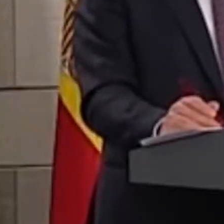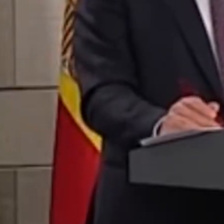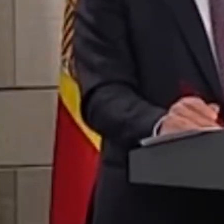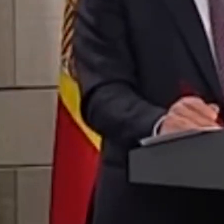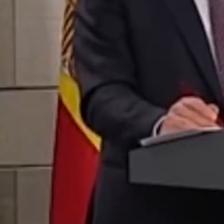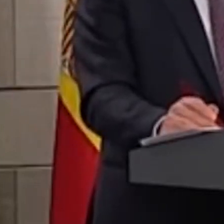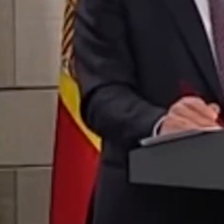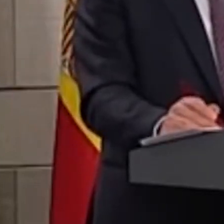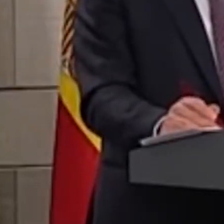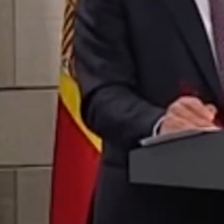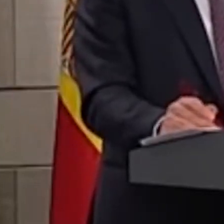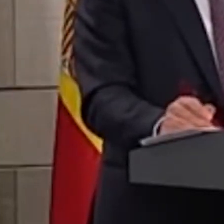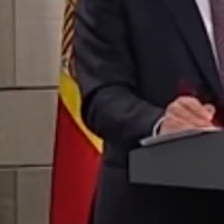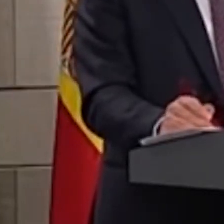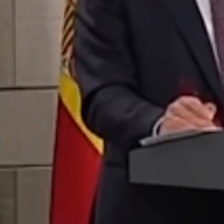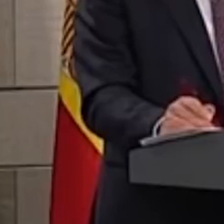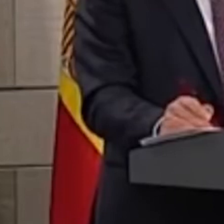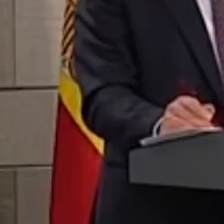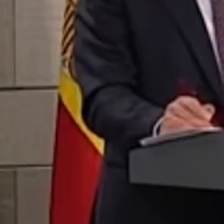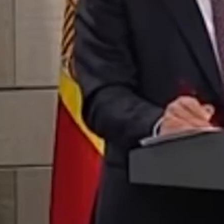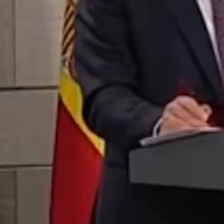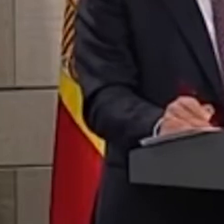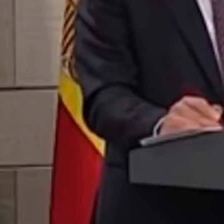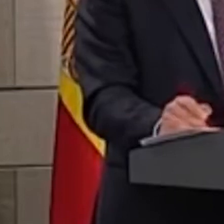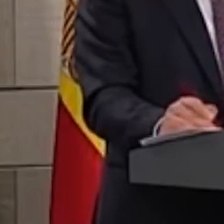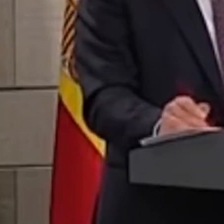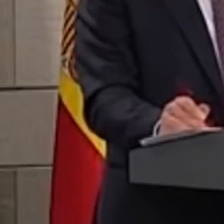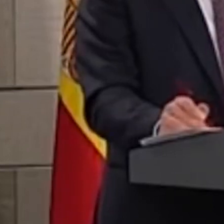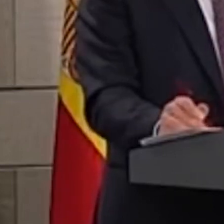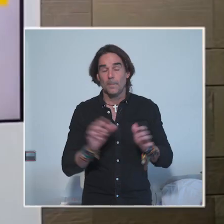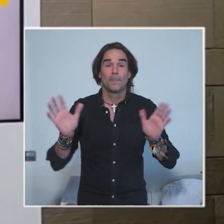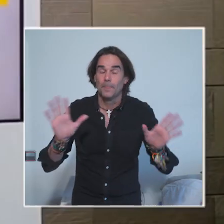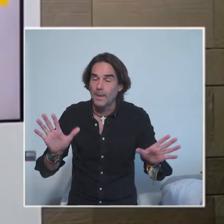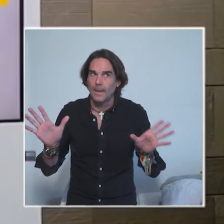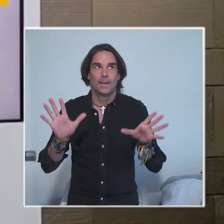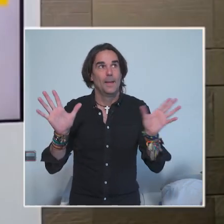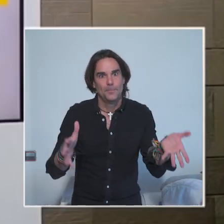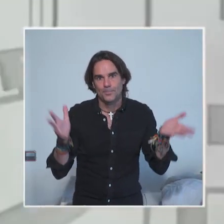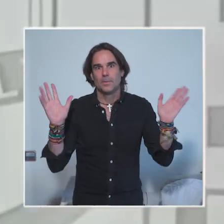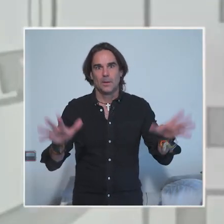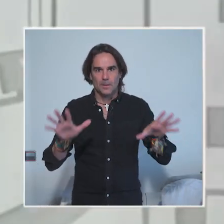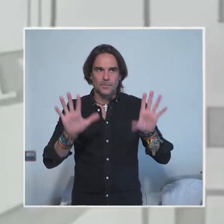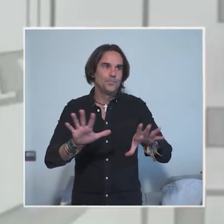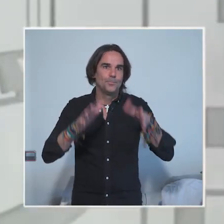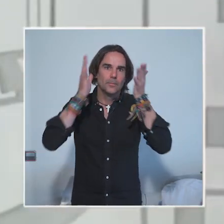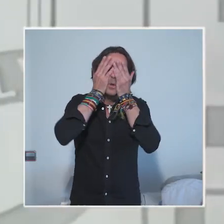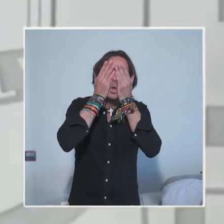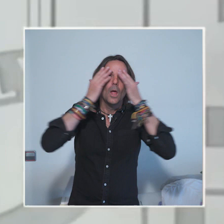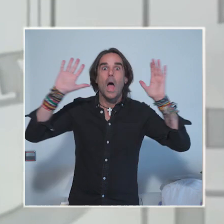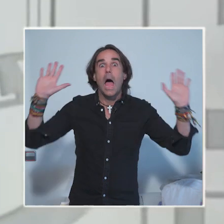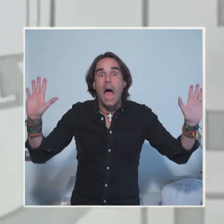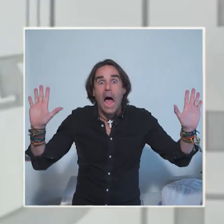nos podríamos ir a los 6 millones de parados si finalmente estas empresas no logran superar la crisis. Yo me quedo perpleja porque